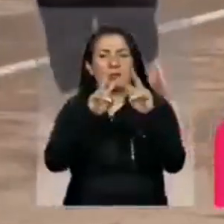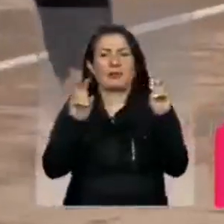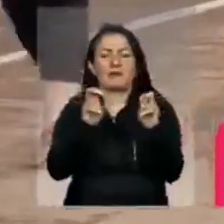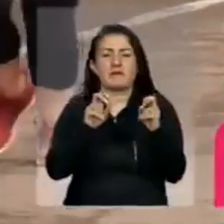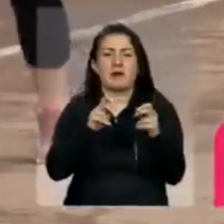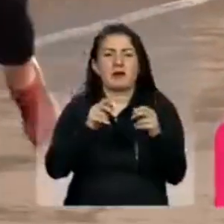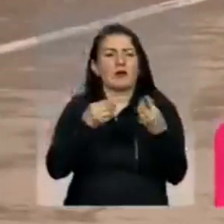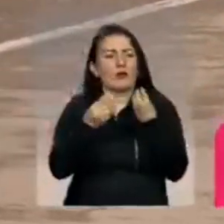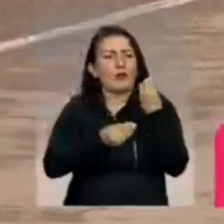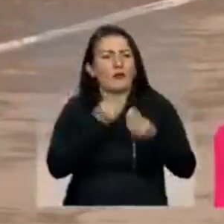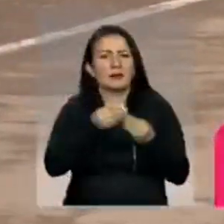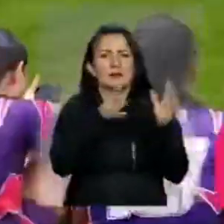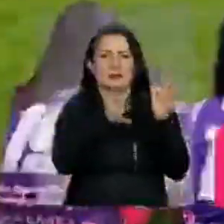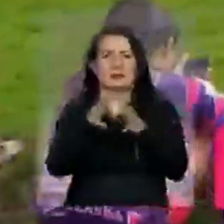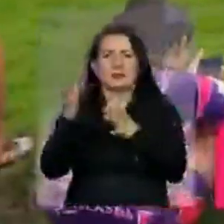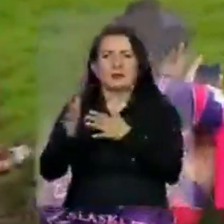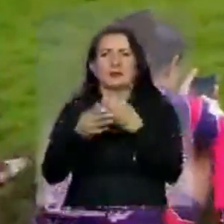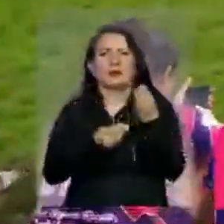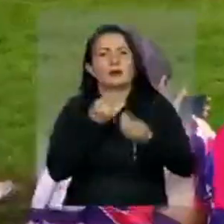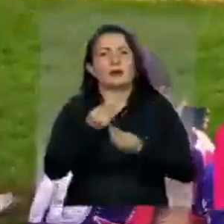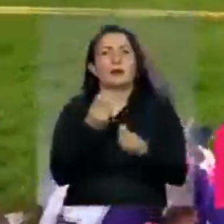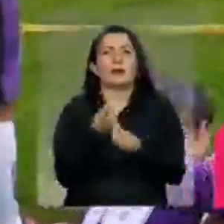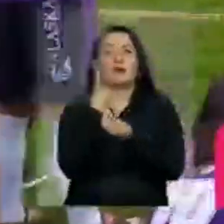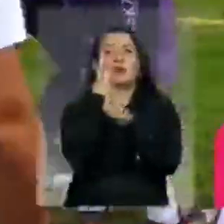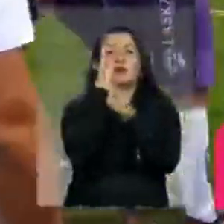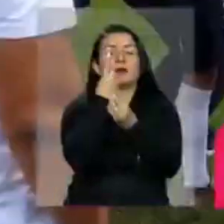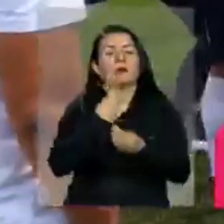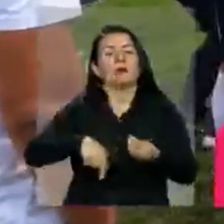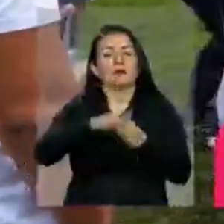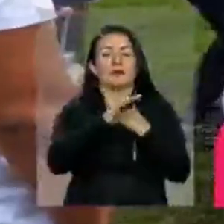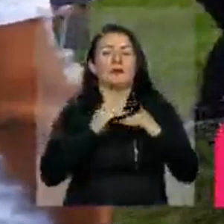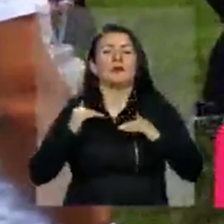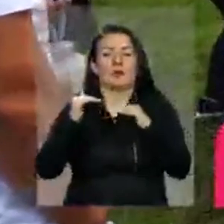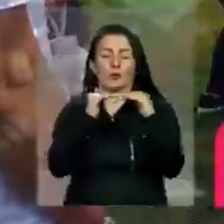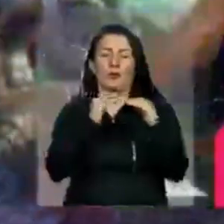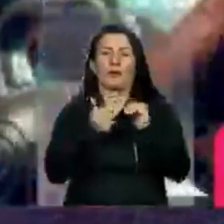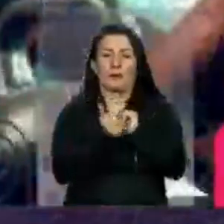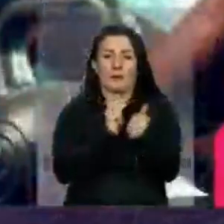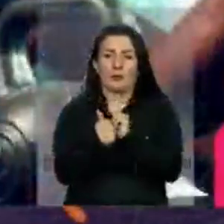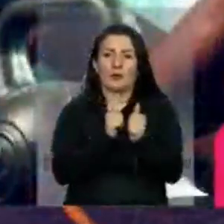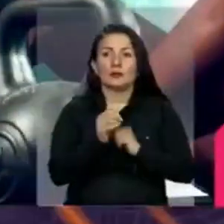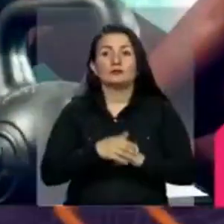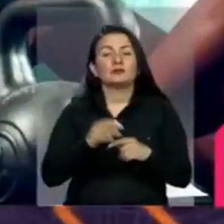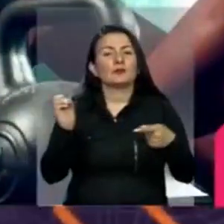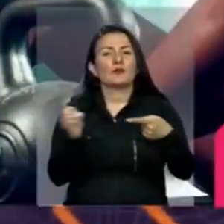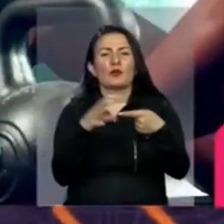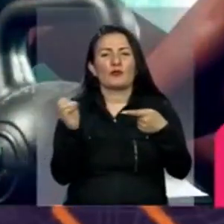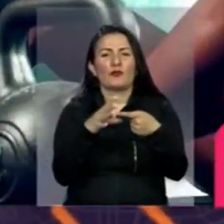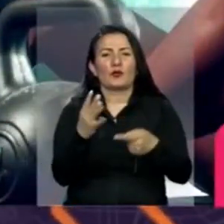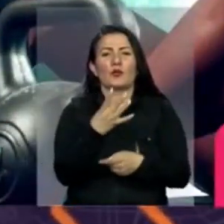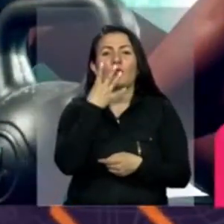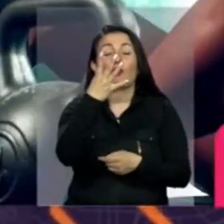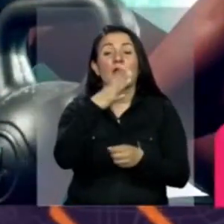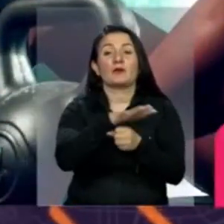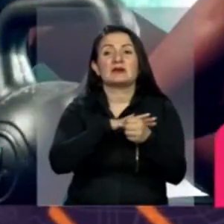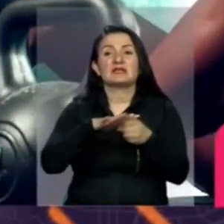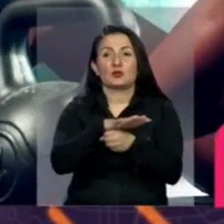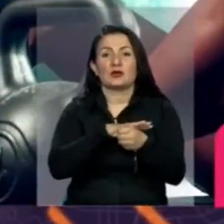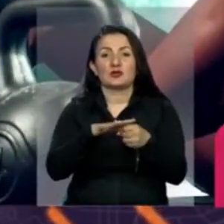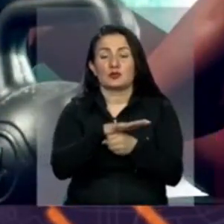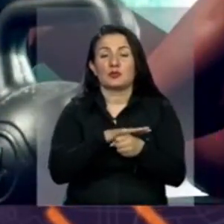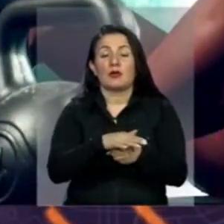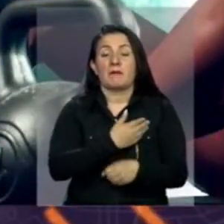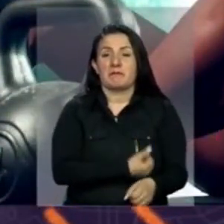dar un lineamiento en pro de implementar una política pública para la igualdad en el deporte. En el foro se detectaron cuatro situaciones a cambiar: